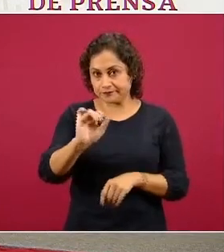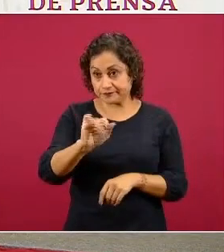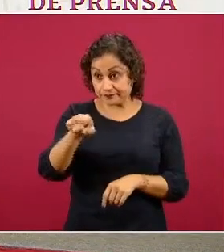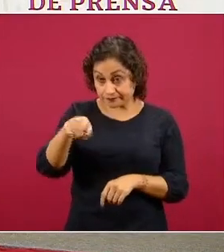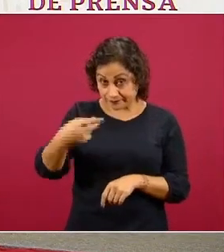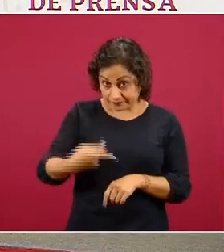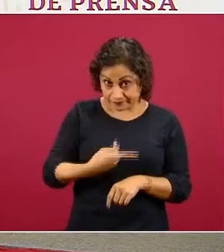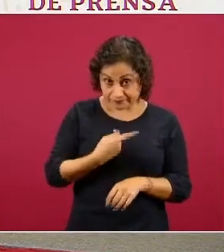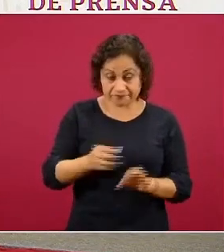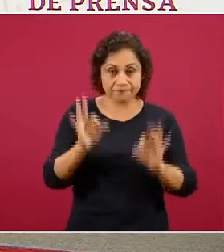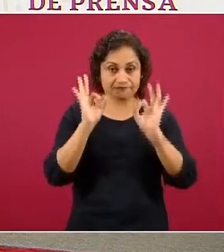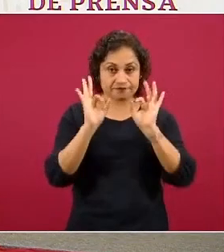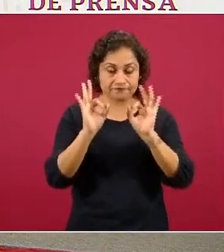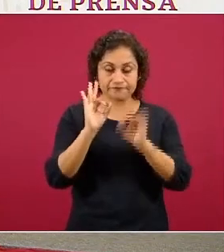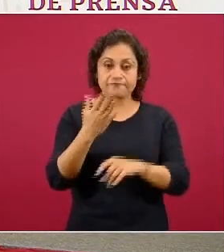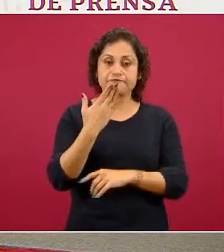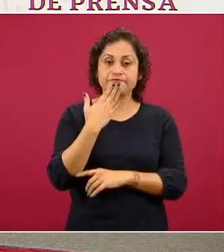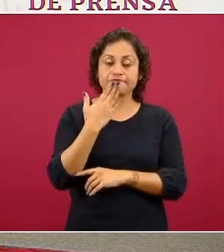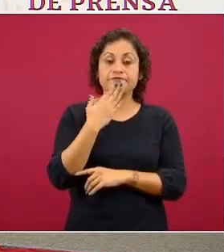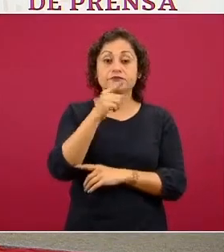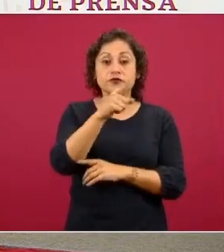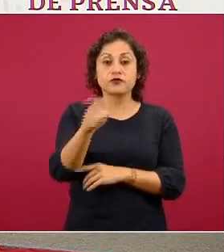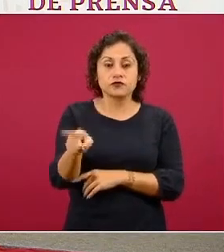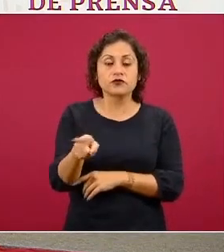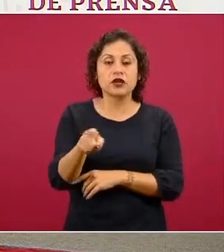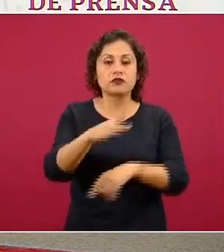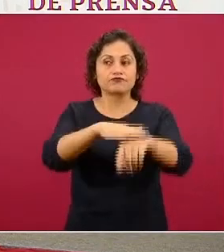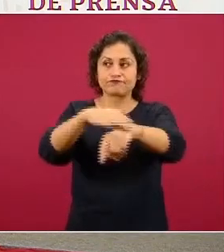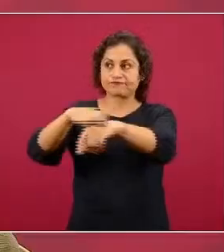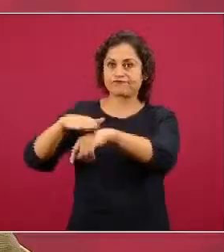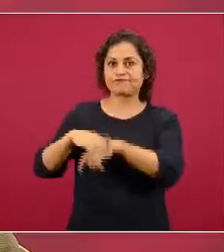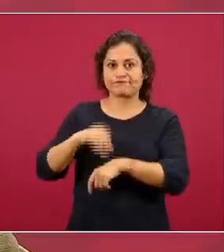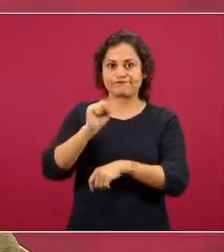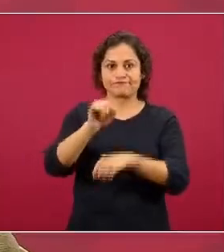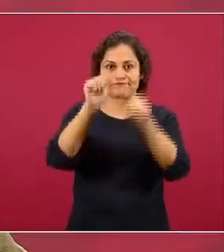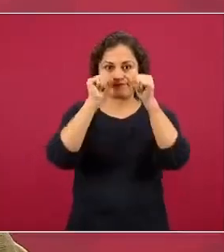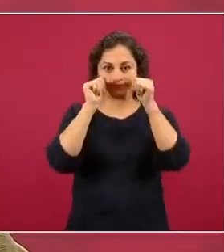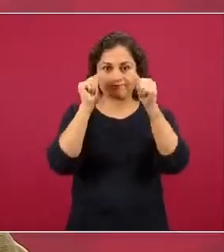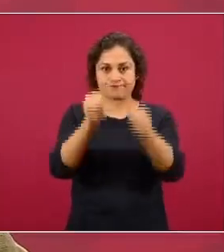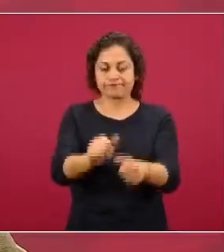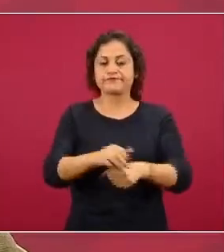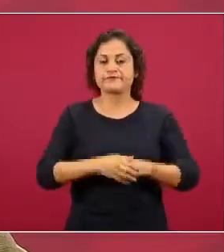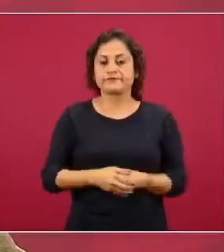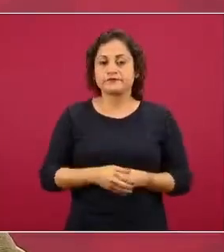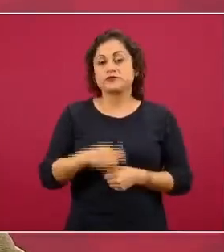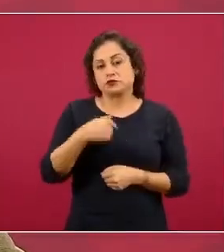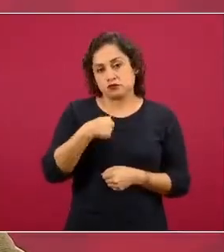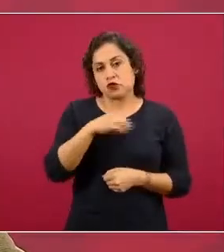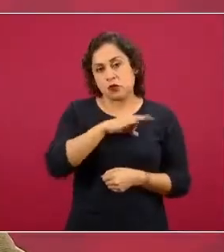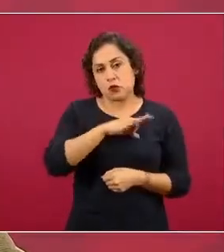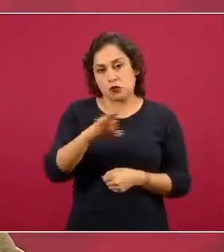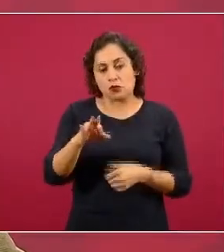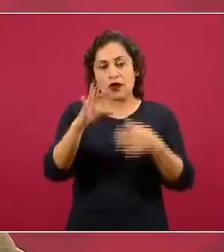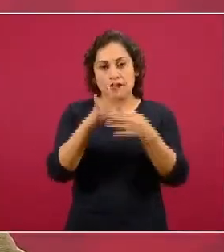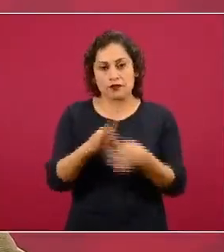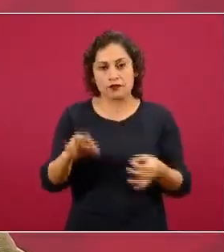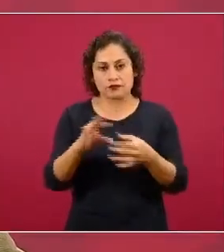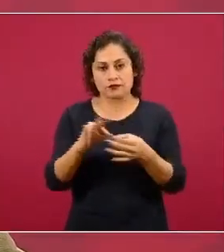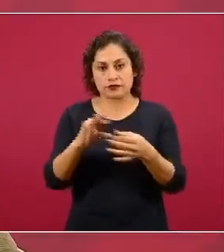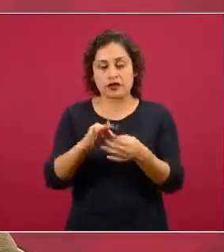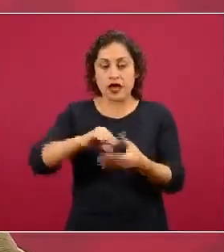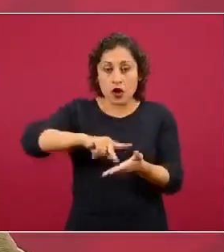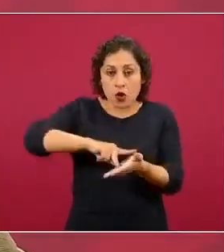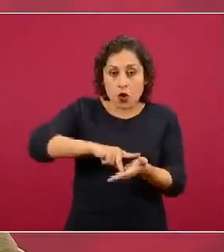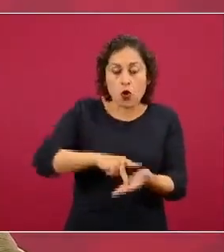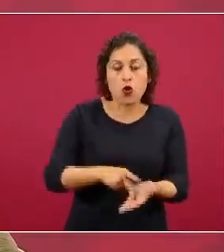buena pregunta y qué bueno que llama la atención. Y también pues me da la oportunidad de reiterar